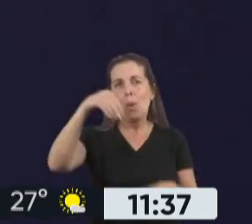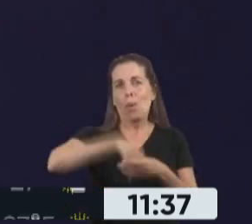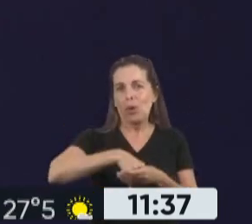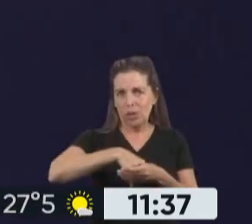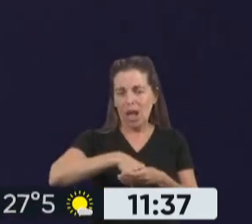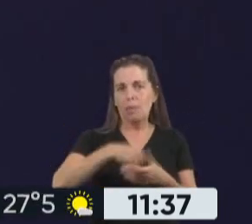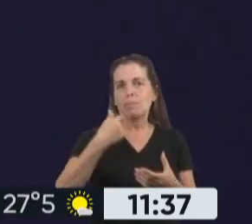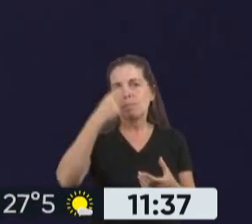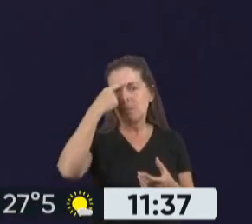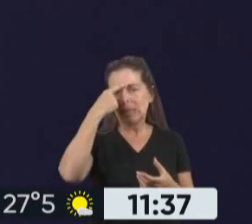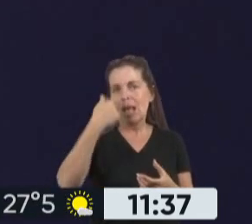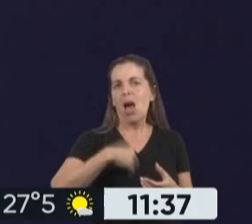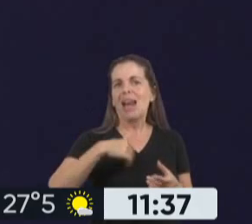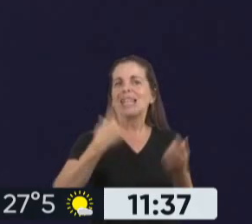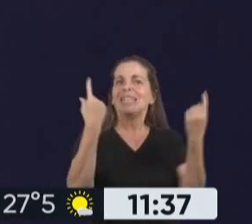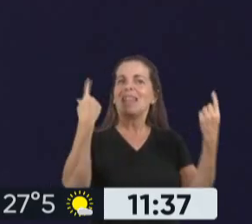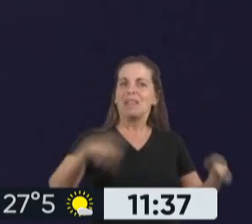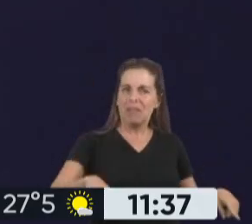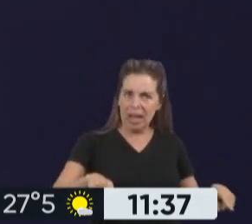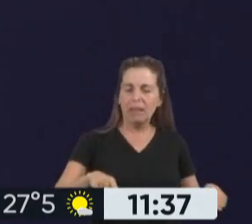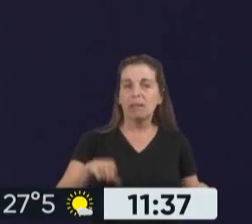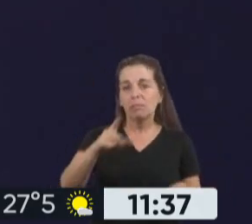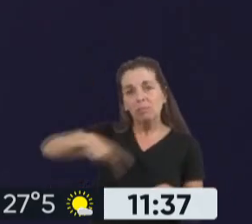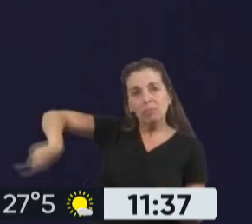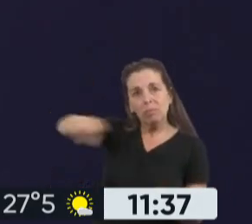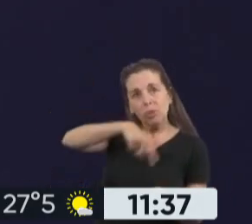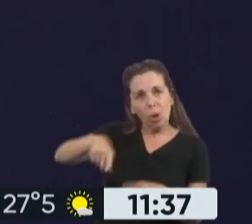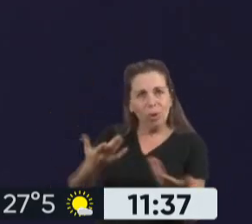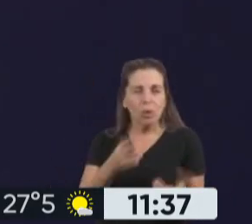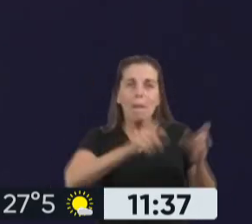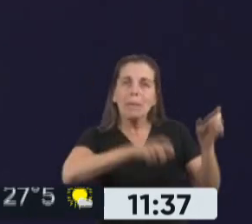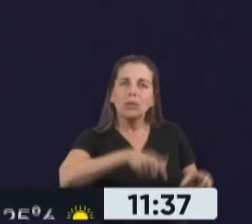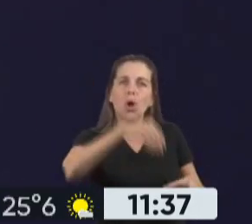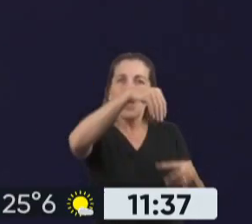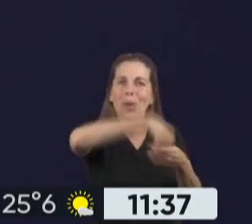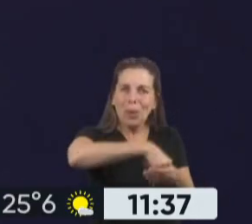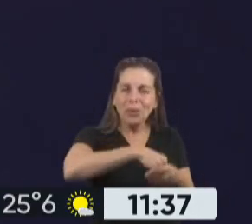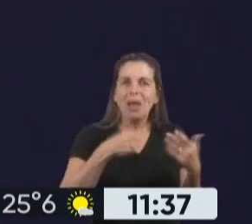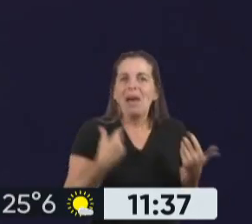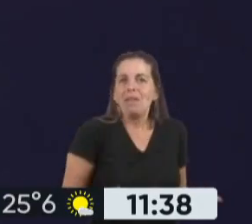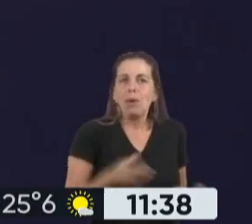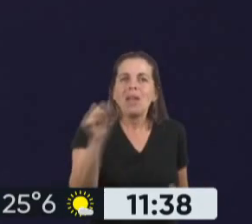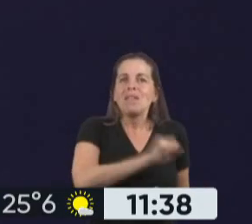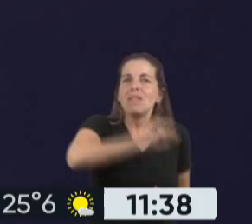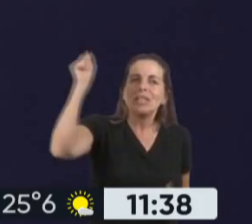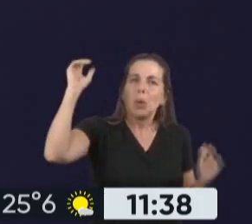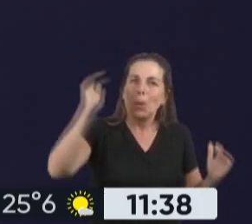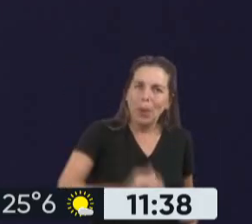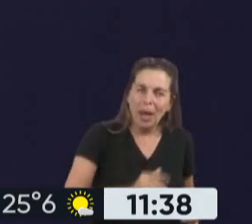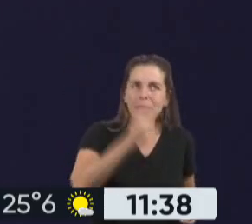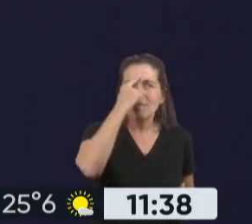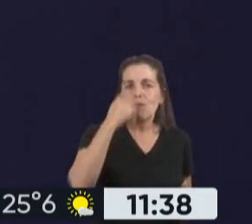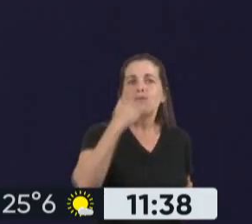de ellos, los privilegios de la casta. Son los que votaron para bajar la inflación y son los que votaron con esperanza a tener un